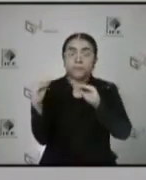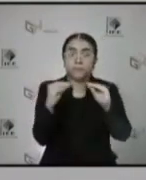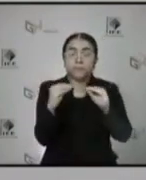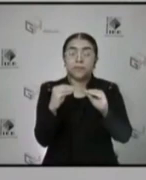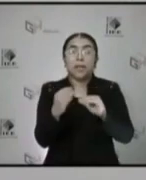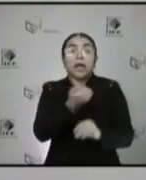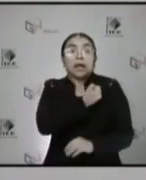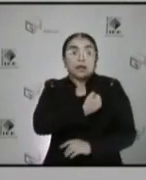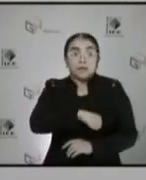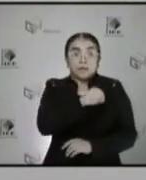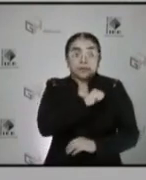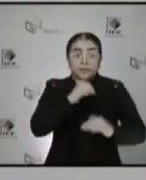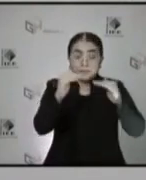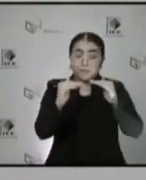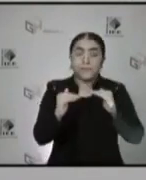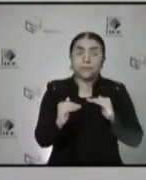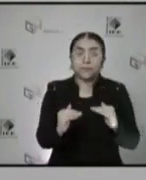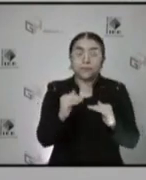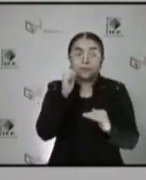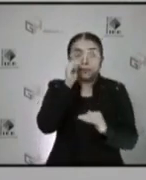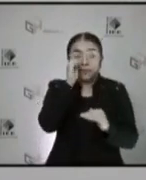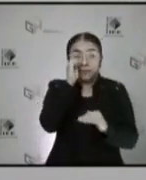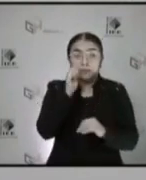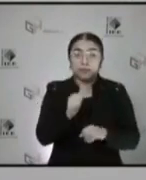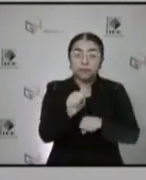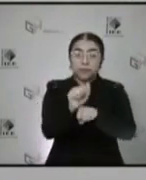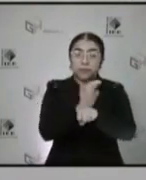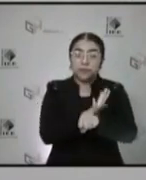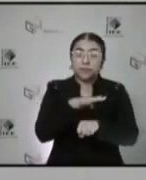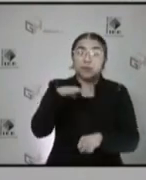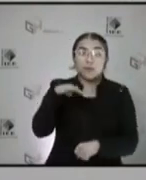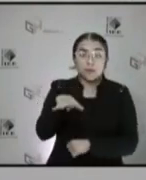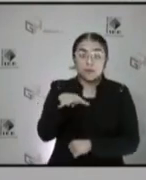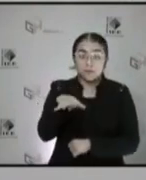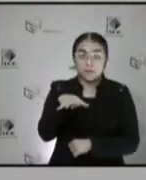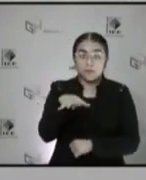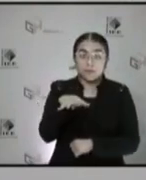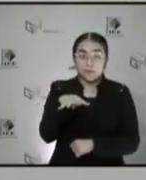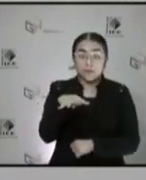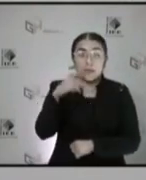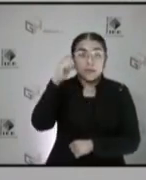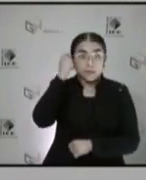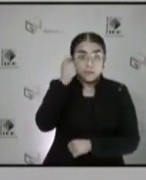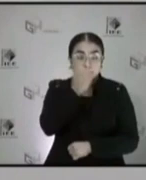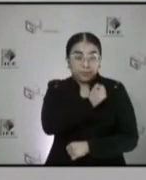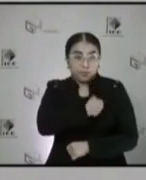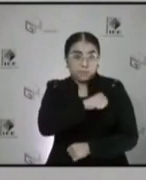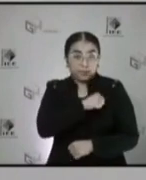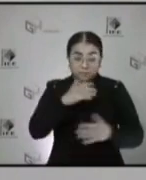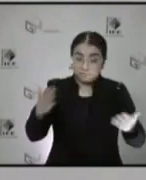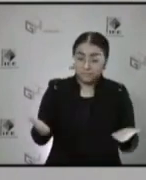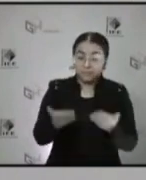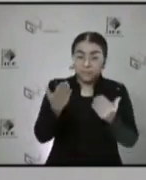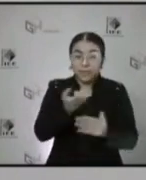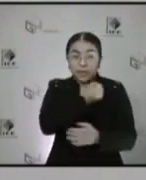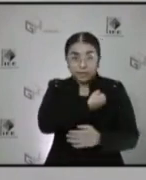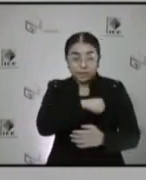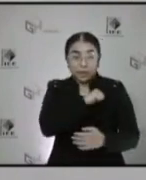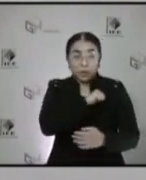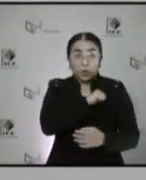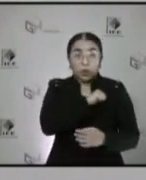los subtemas son manejo de la pandemia de COVID-19, acceso a servicios de salud, promoción de la salud